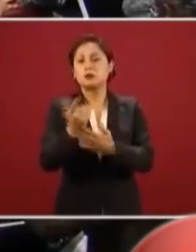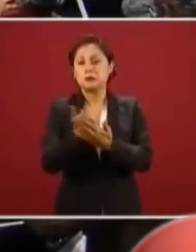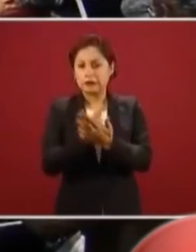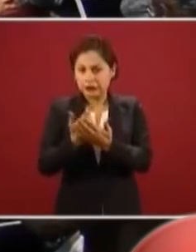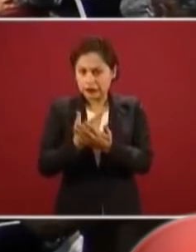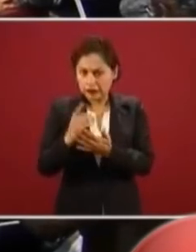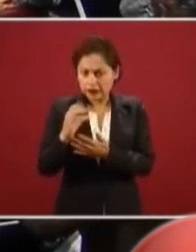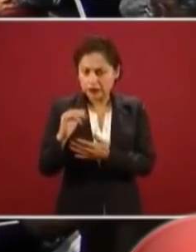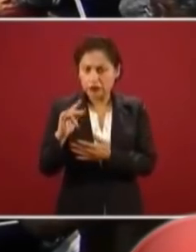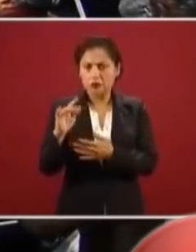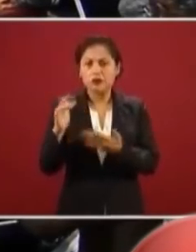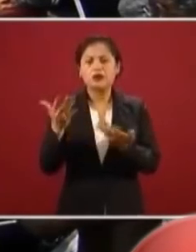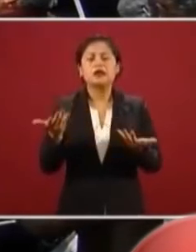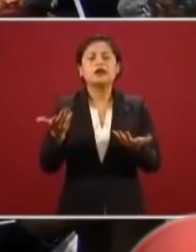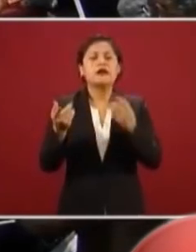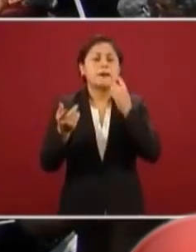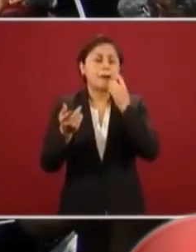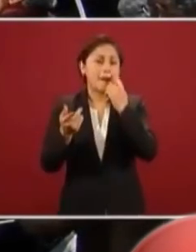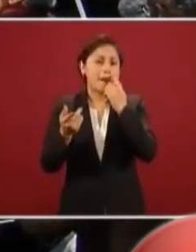muchos